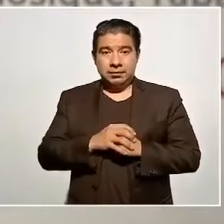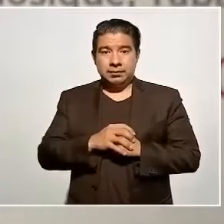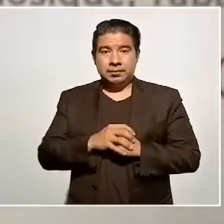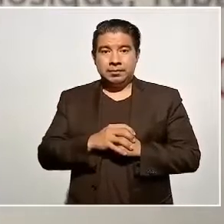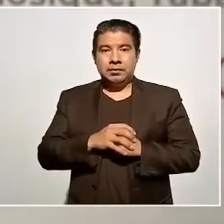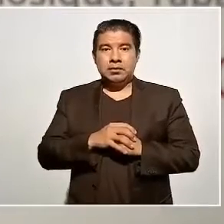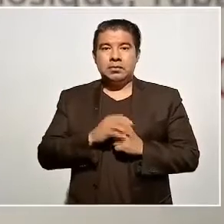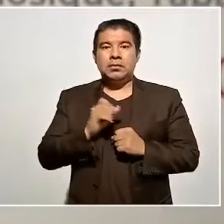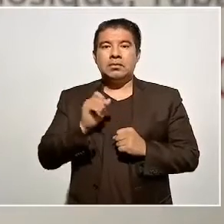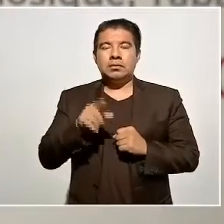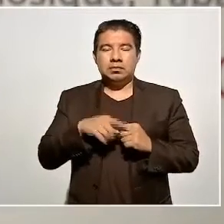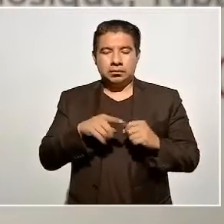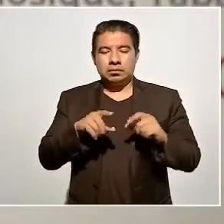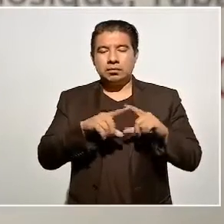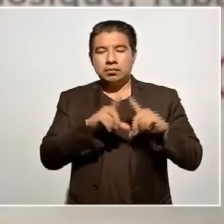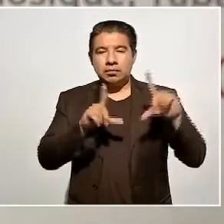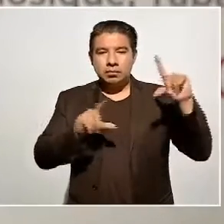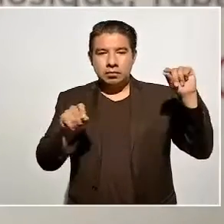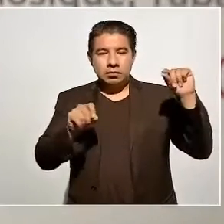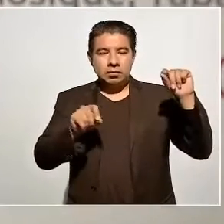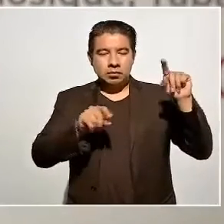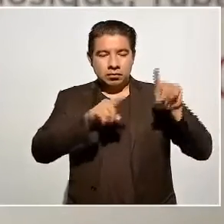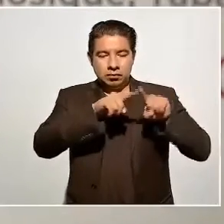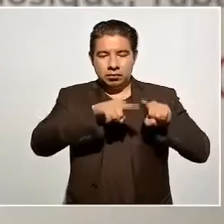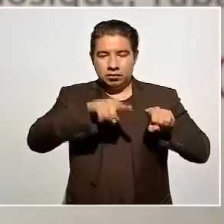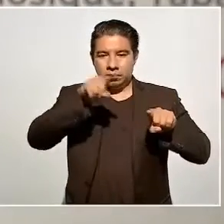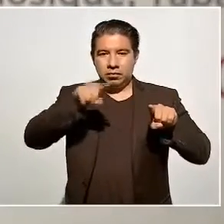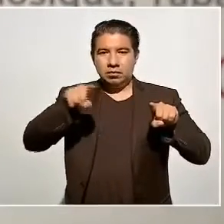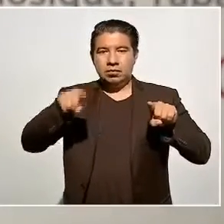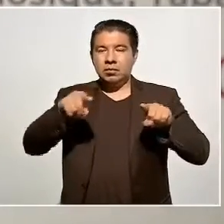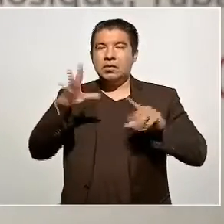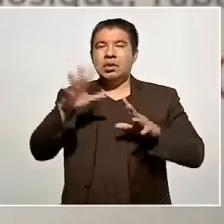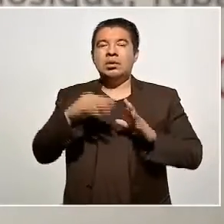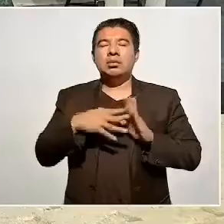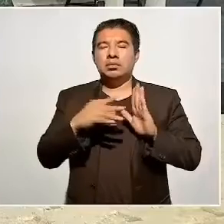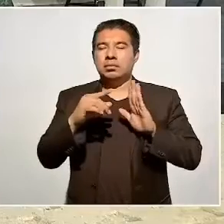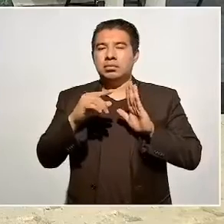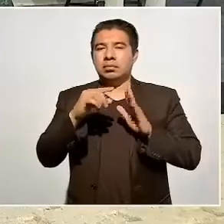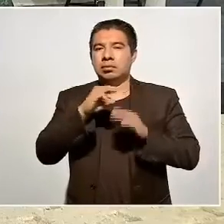se colocó en el tercer